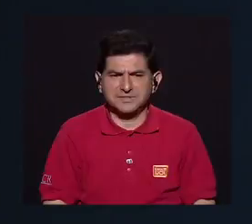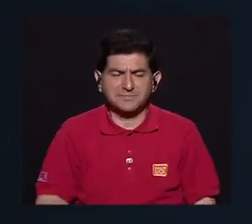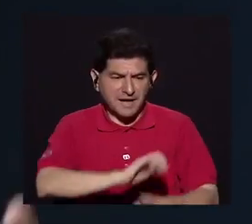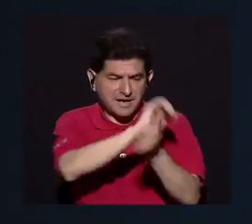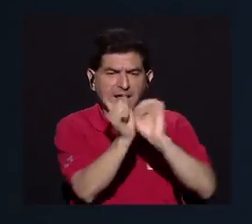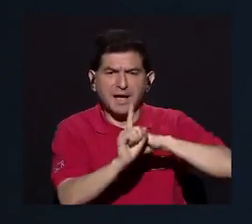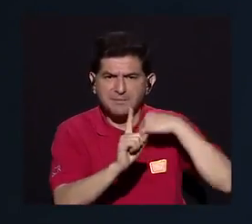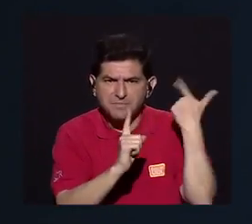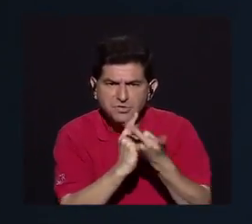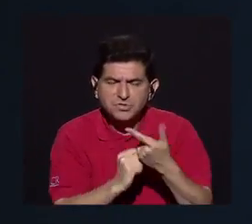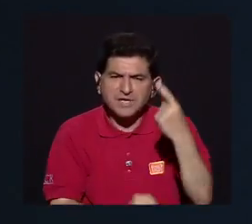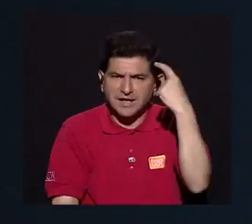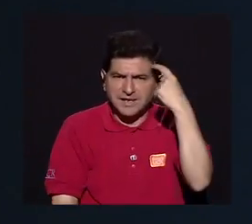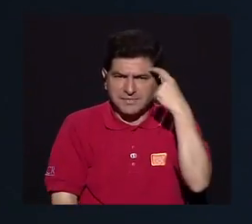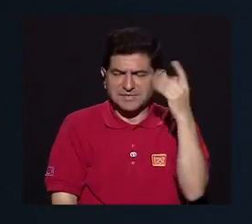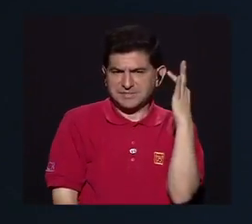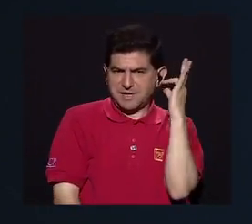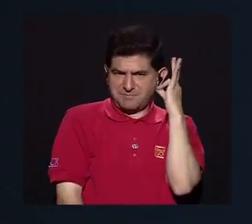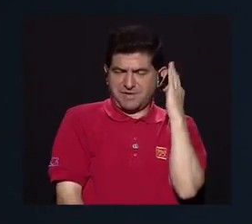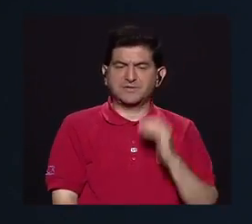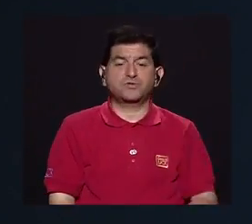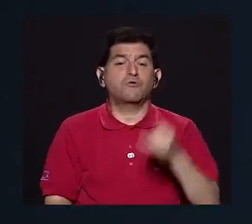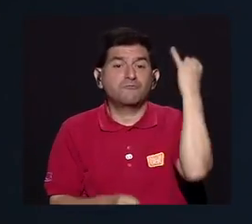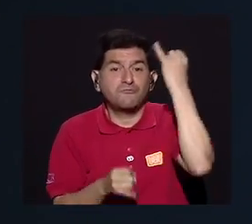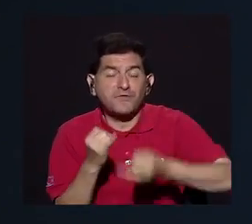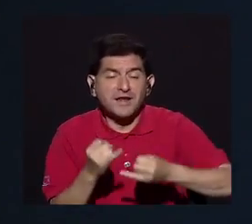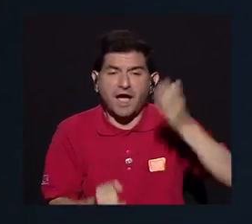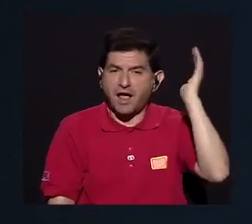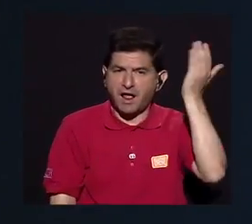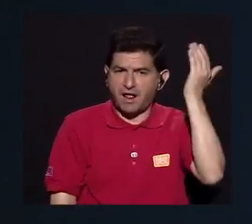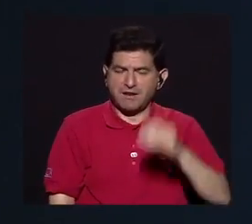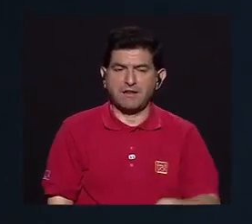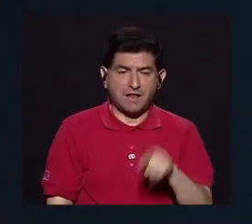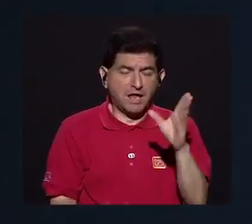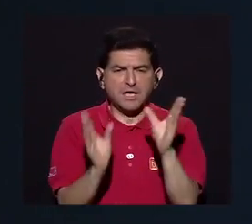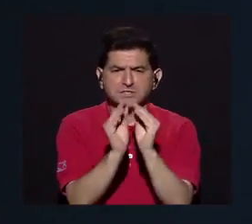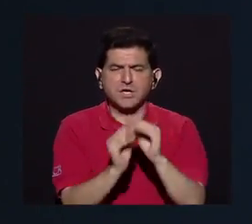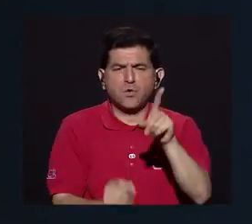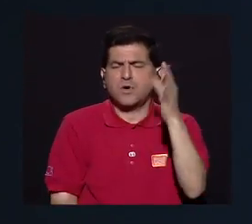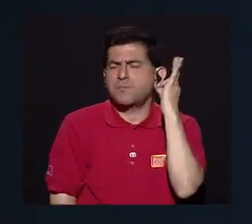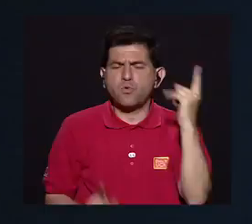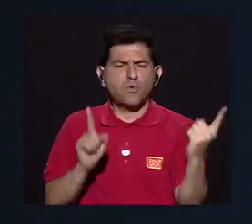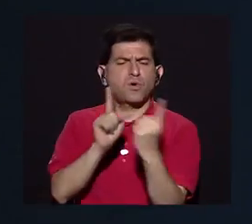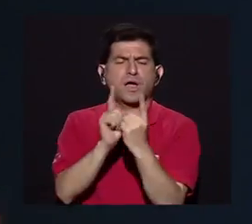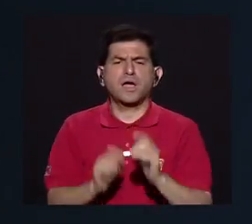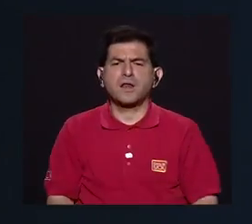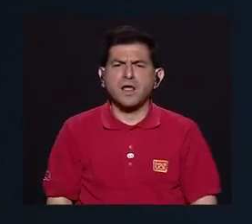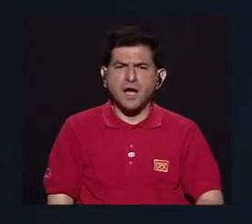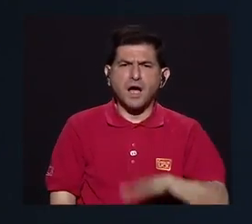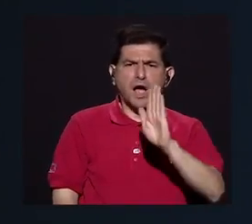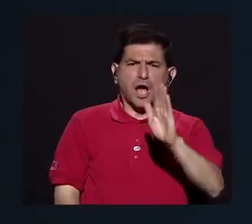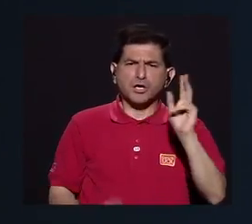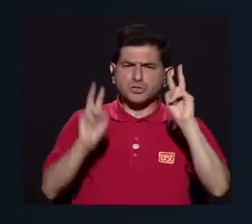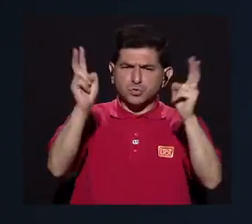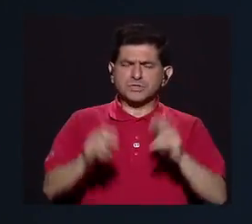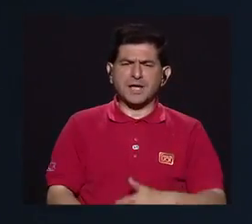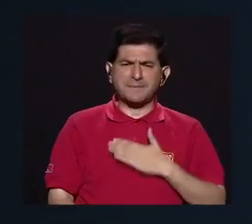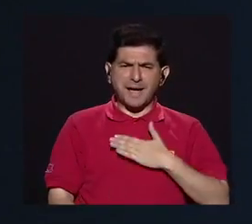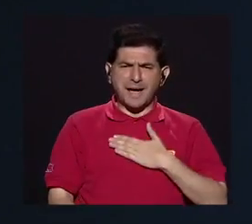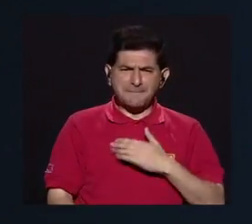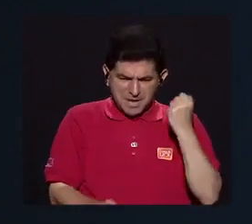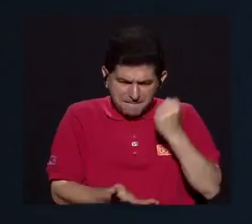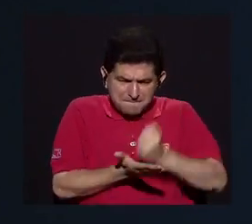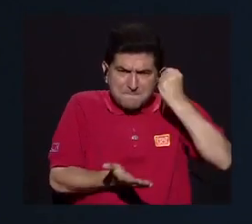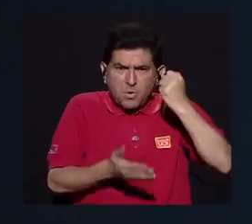este cambio social y de pensamiento de la mujer. Y al final de la conferencia, del congreso, se me acerca una señora y me dice, me marcó su tema, me dice, me ha